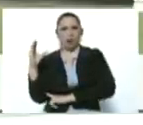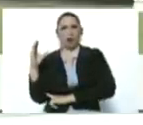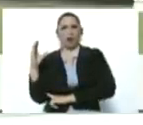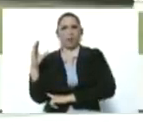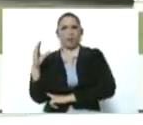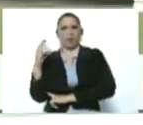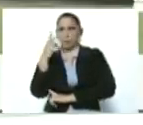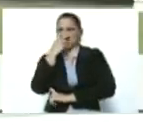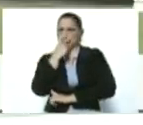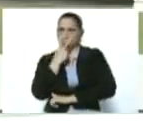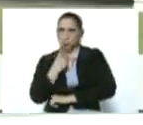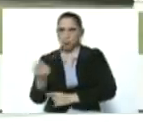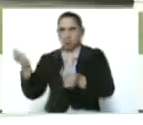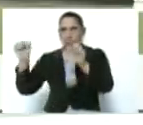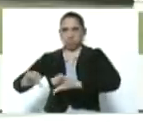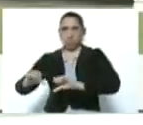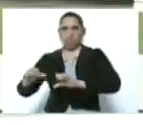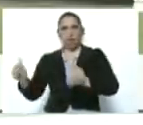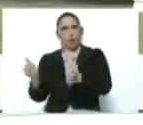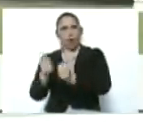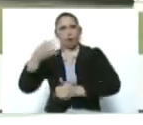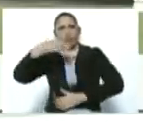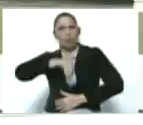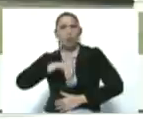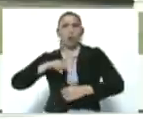miseria y con coronavirus